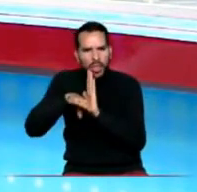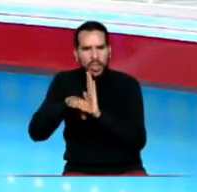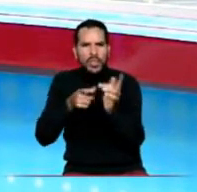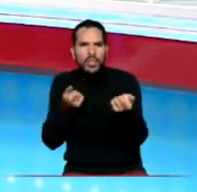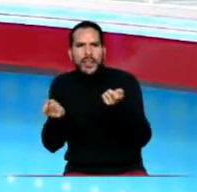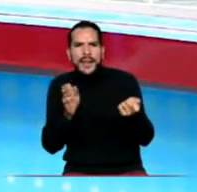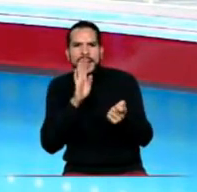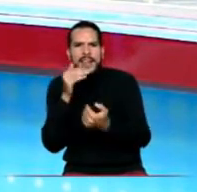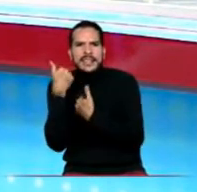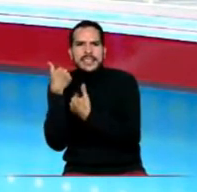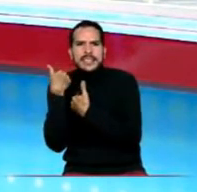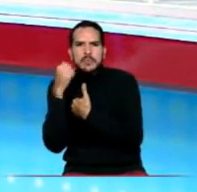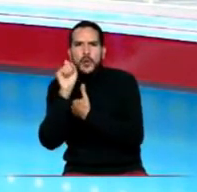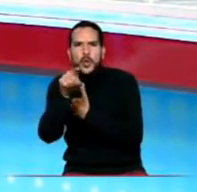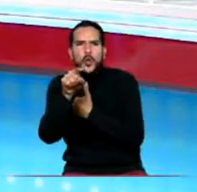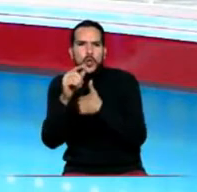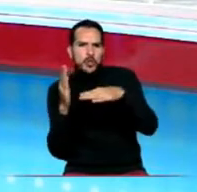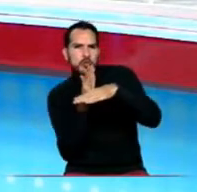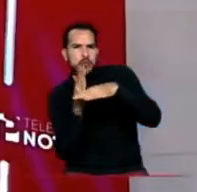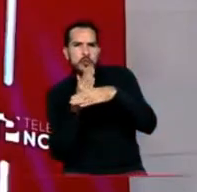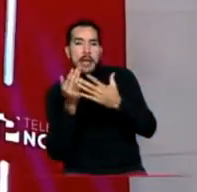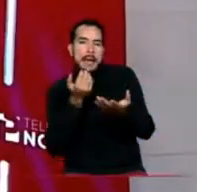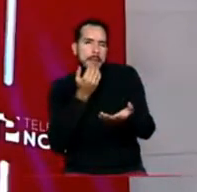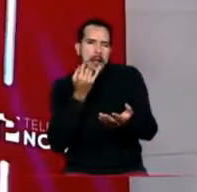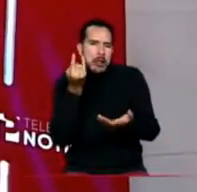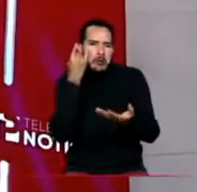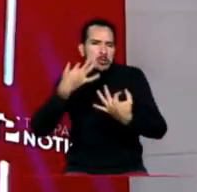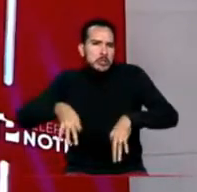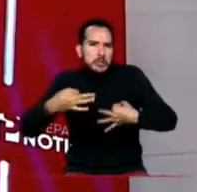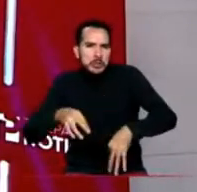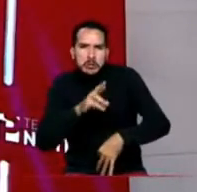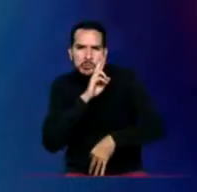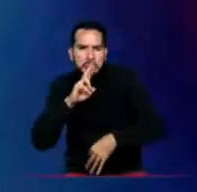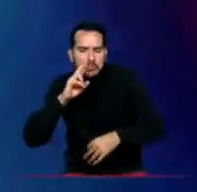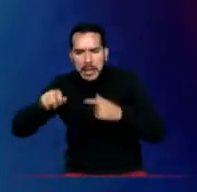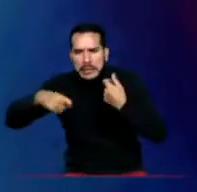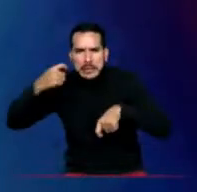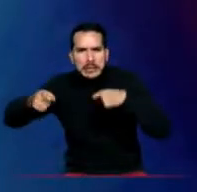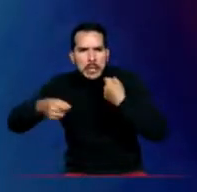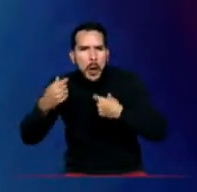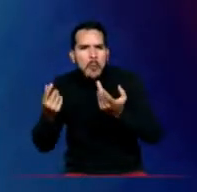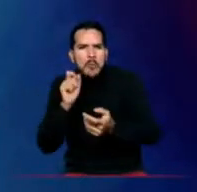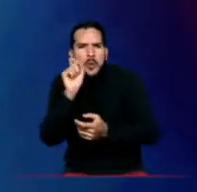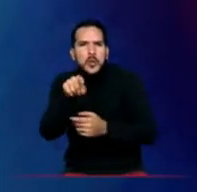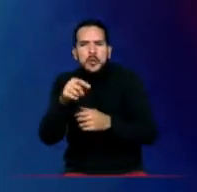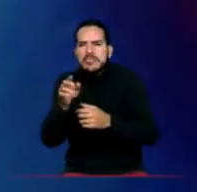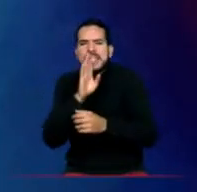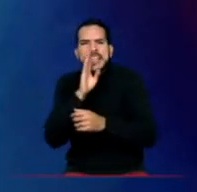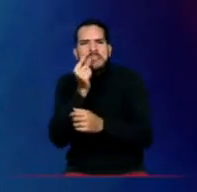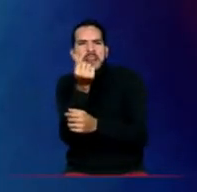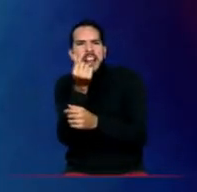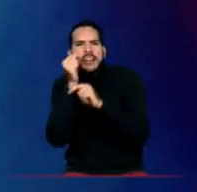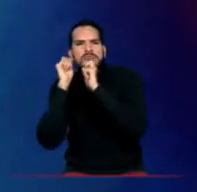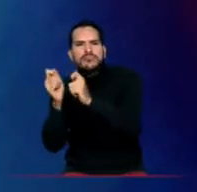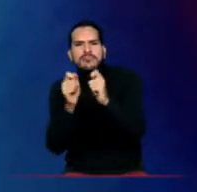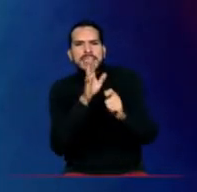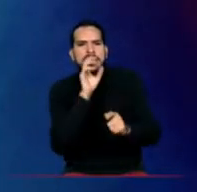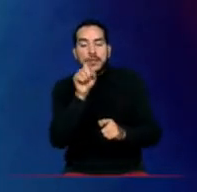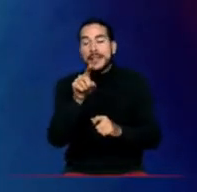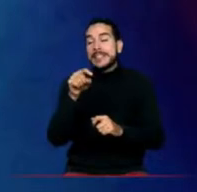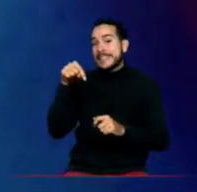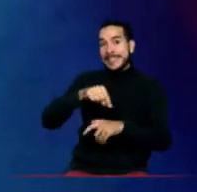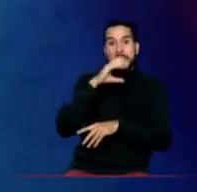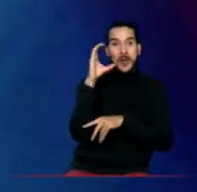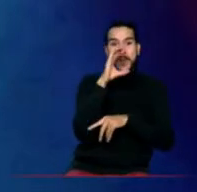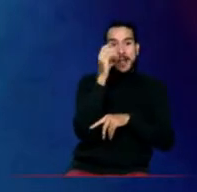menú ejecutivo, el corrientazo, como le decimos. Pues control de precios en este país no hay. Sin duda, también debemos